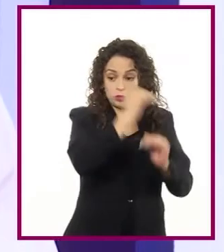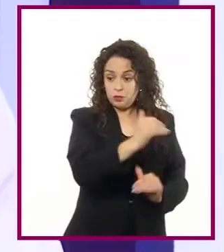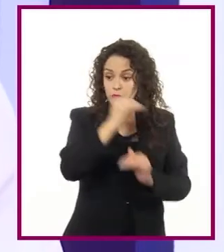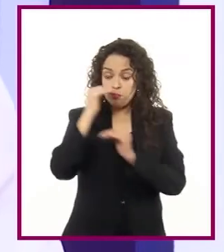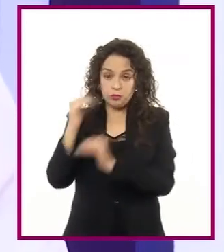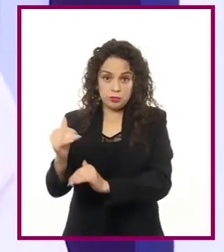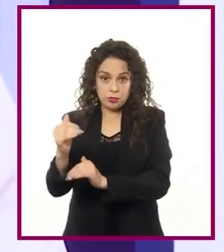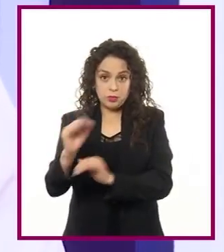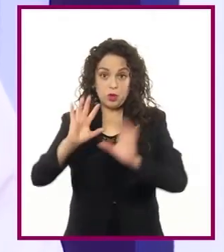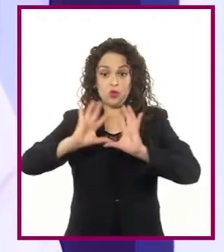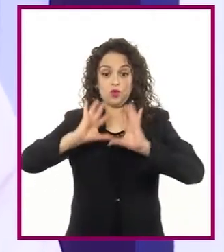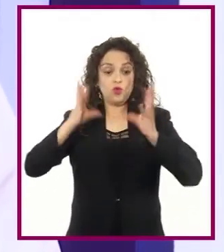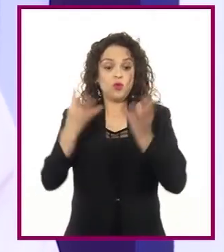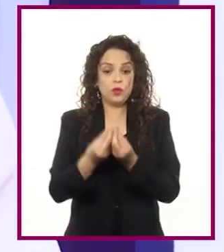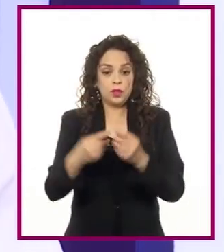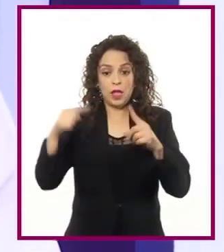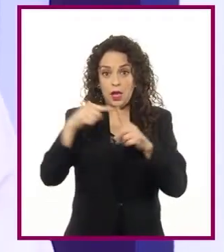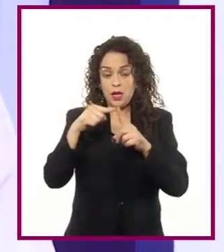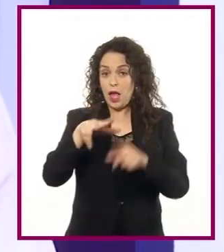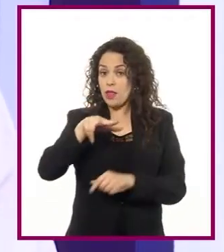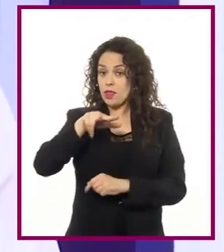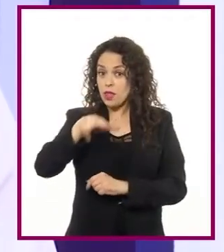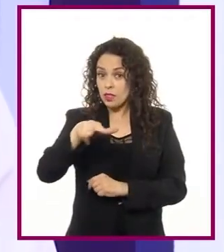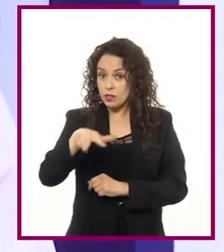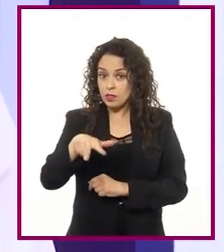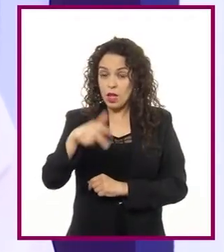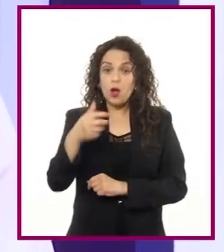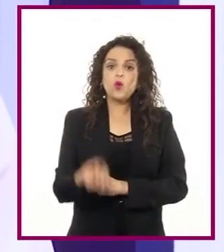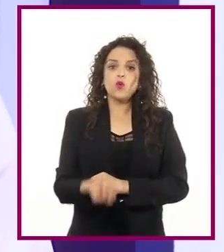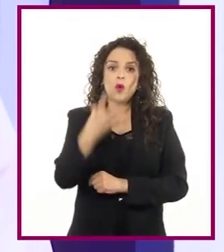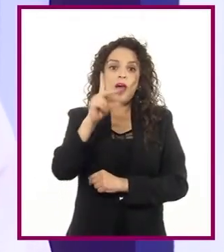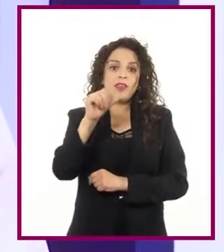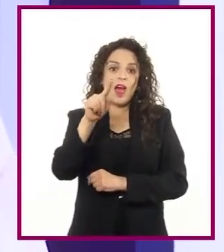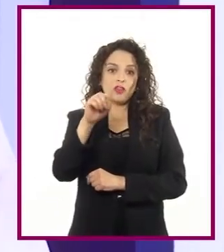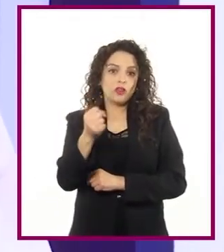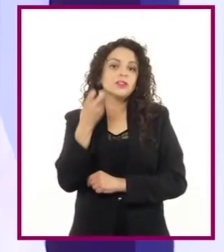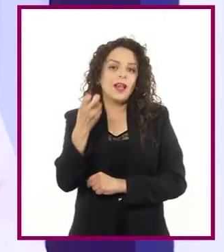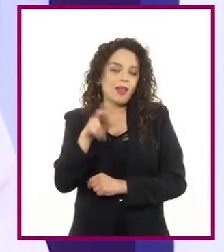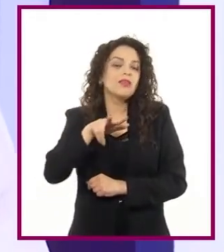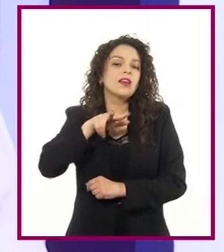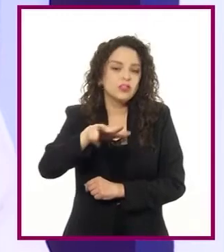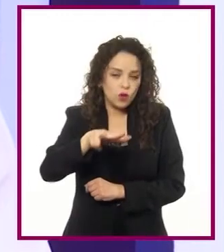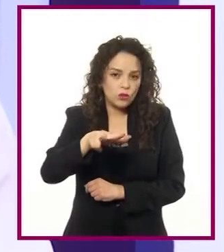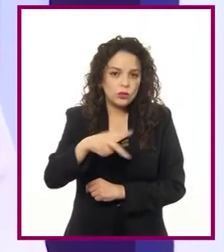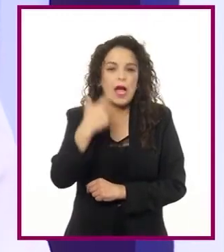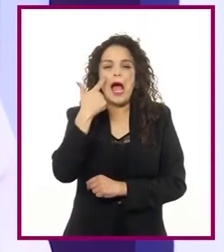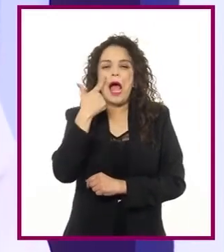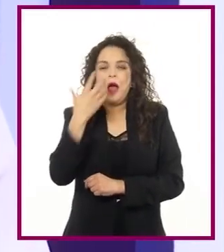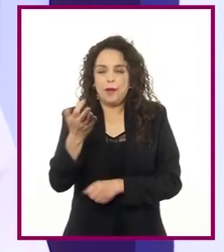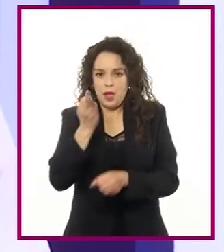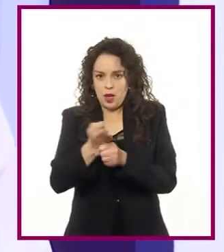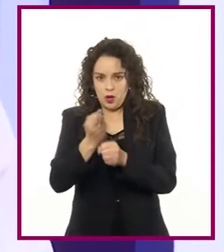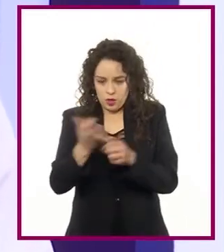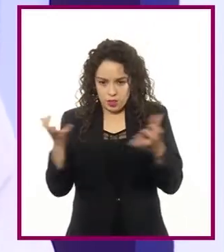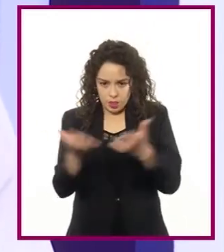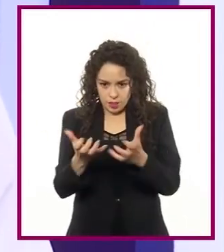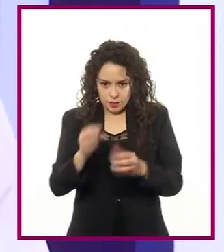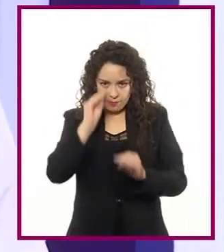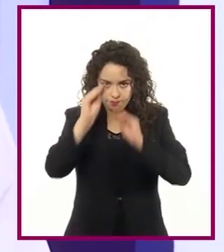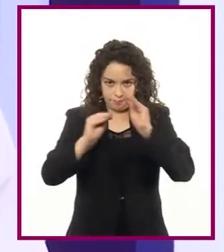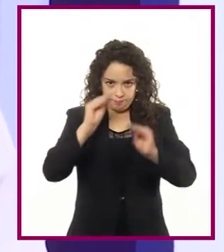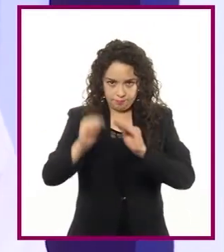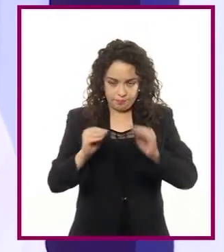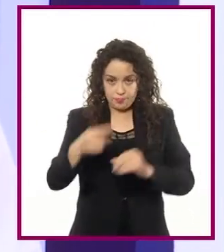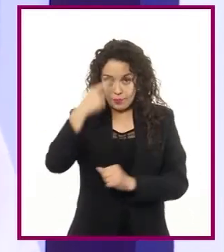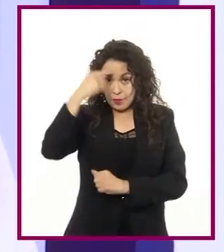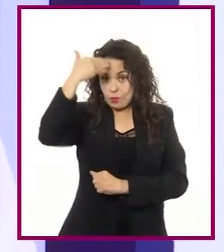total es dividido entre 18, que es el total de datos. Desarrollemos esa conjetura para